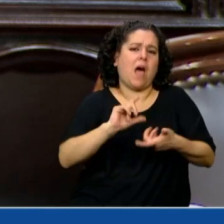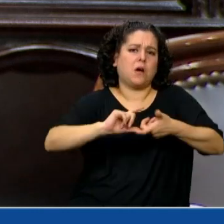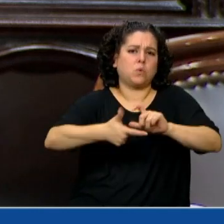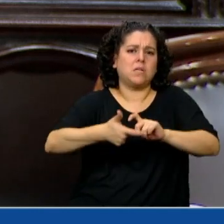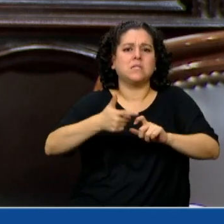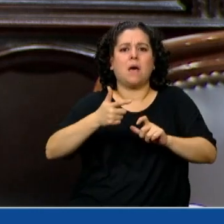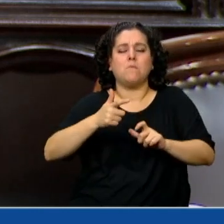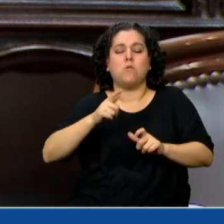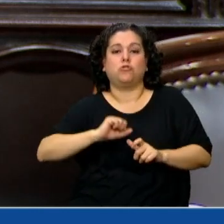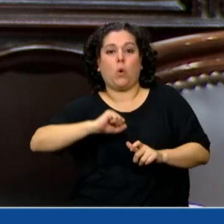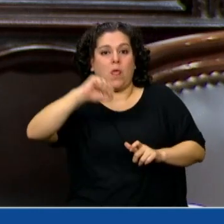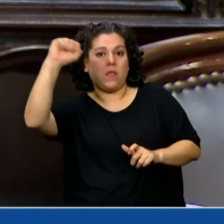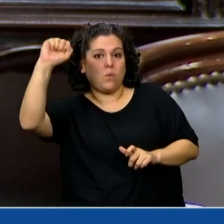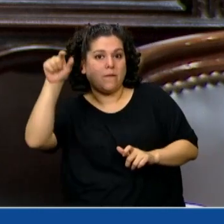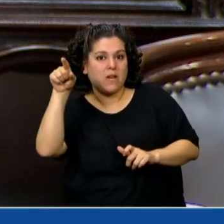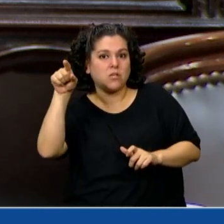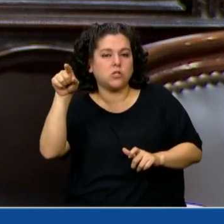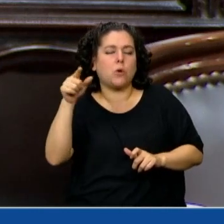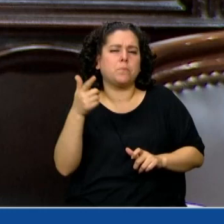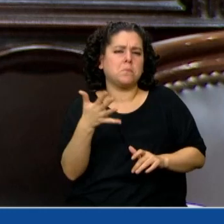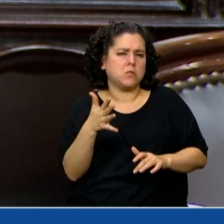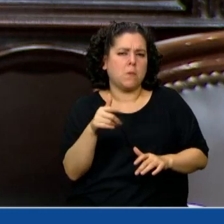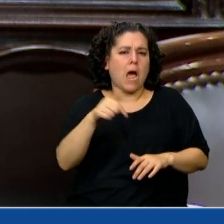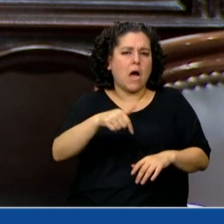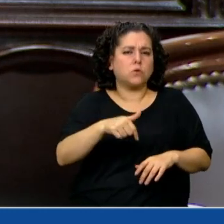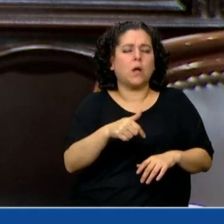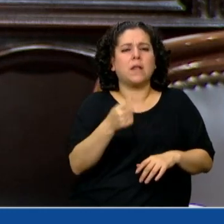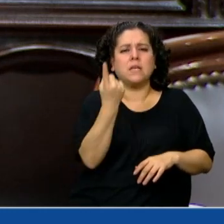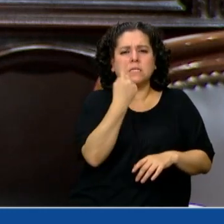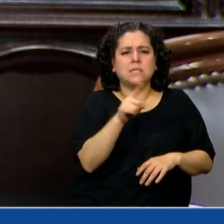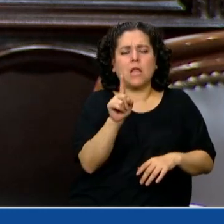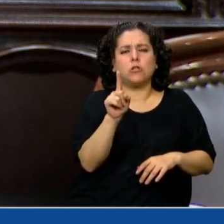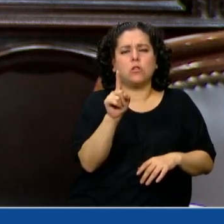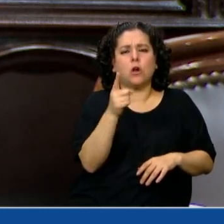con respecto a la especificación actual, es del